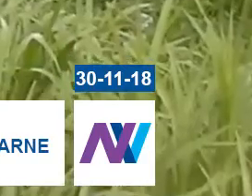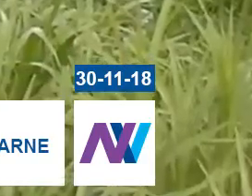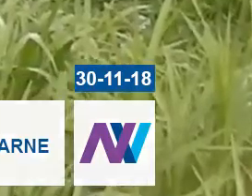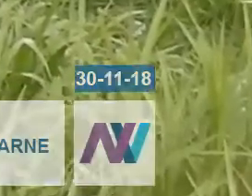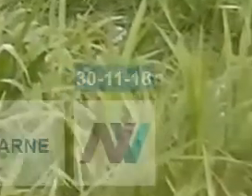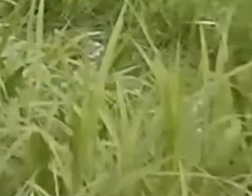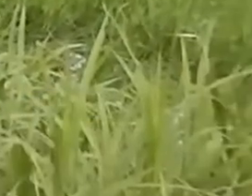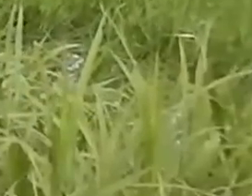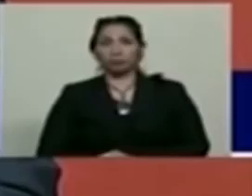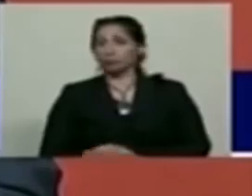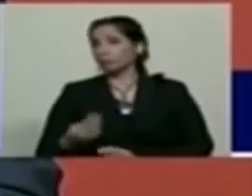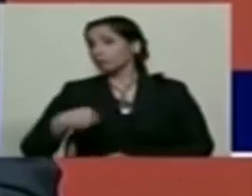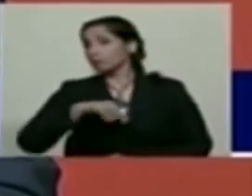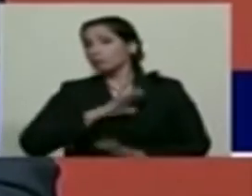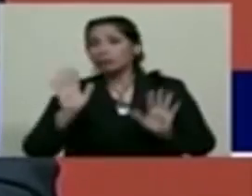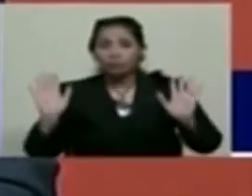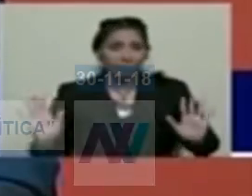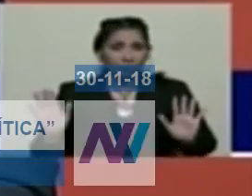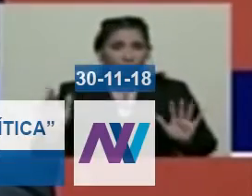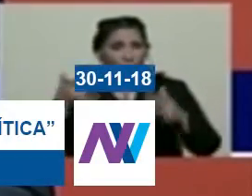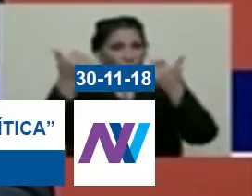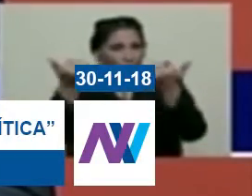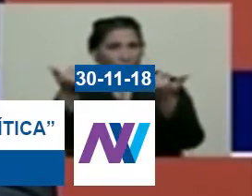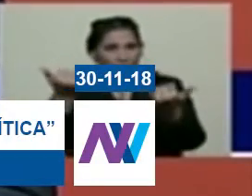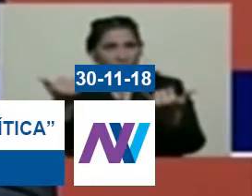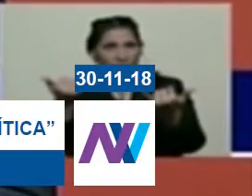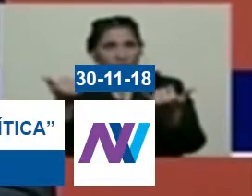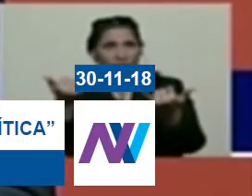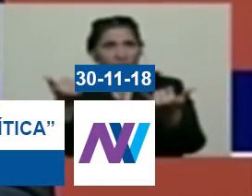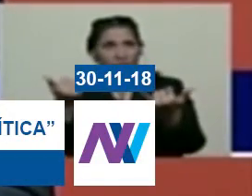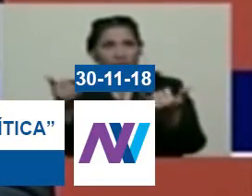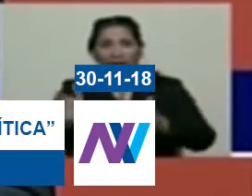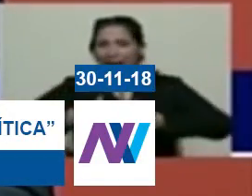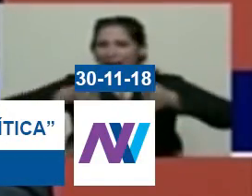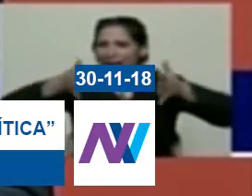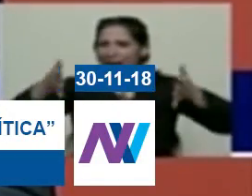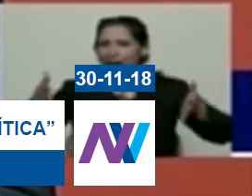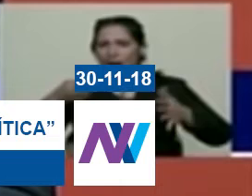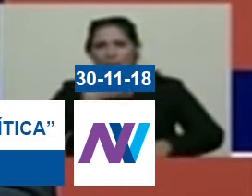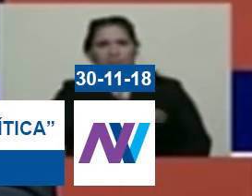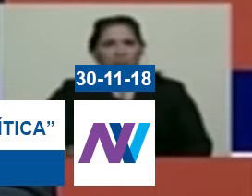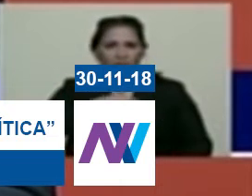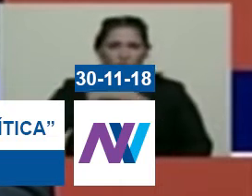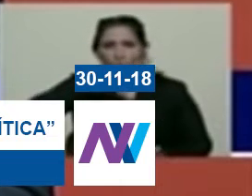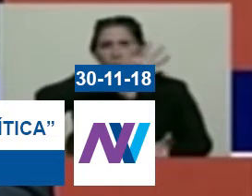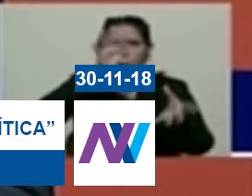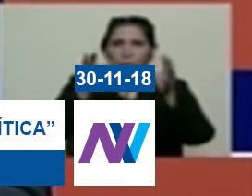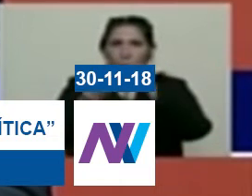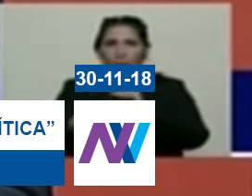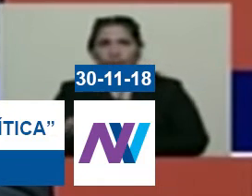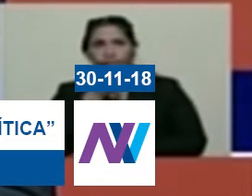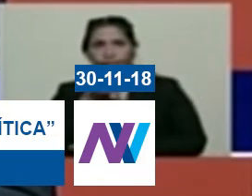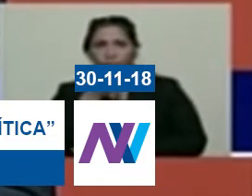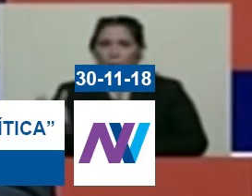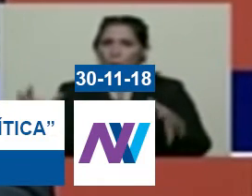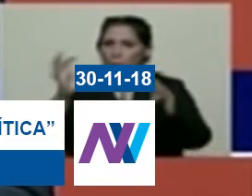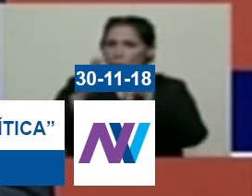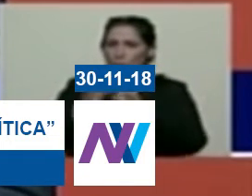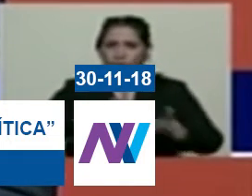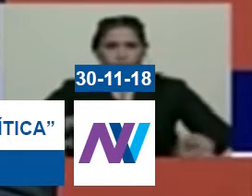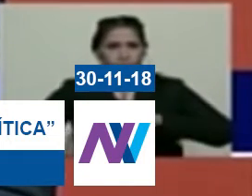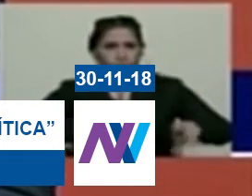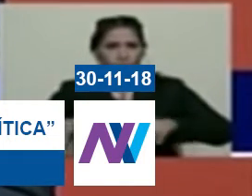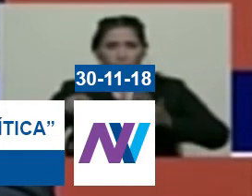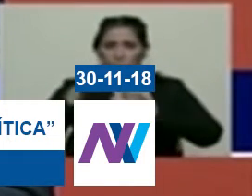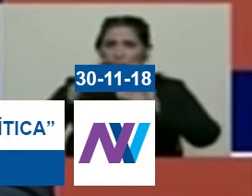de ganado y piezas de carne en este momento a través de la gran misión abastecimiento soberano y en coordinación estricta con